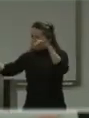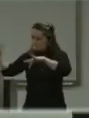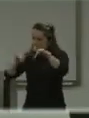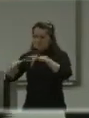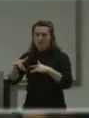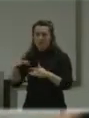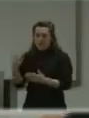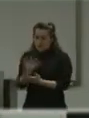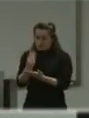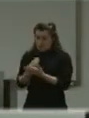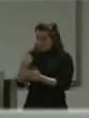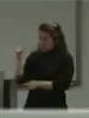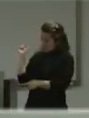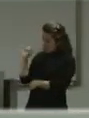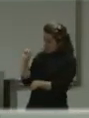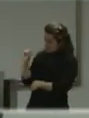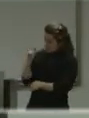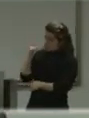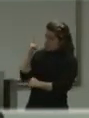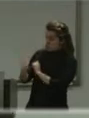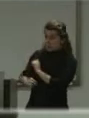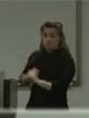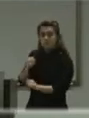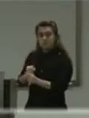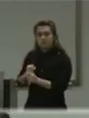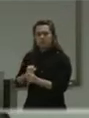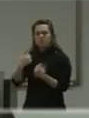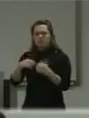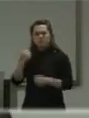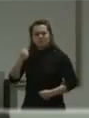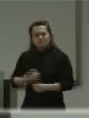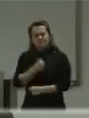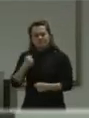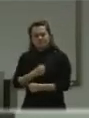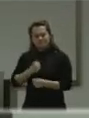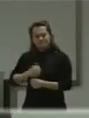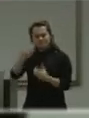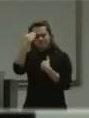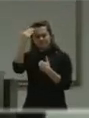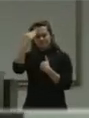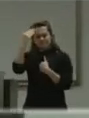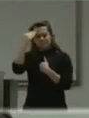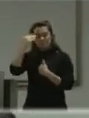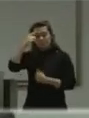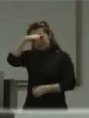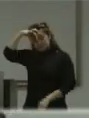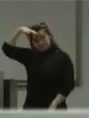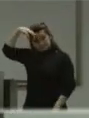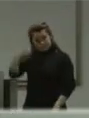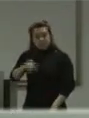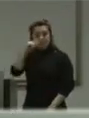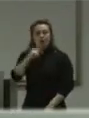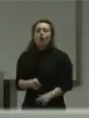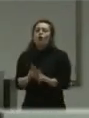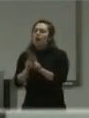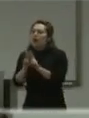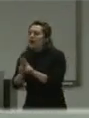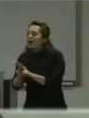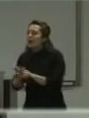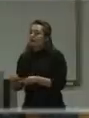escuchar el resultado de un trabajo bastante arduo bastante concienzudo Ojalá como siempre decimos en los eventos Ojalá no guarden